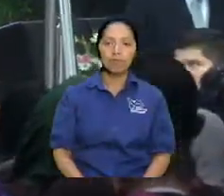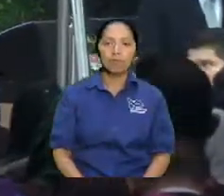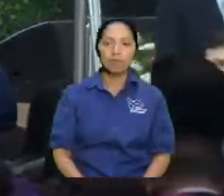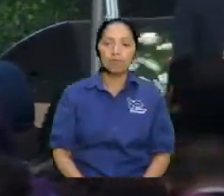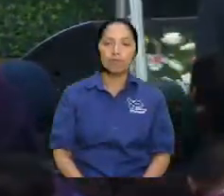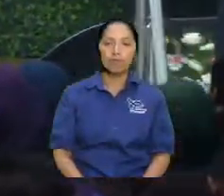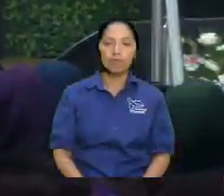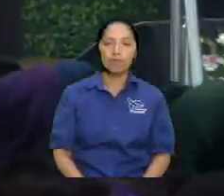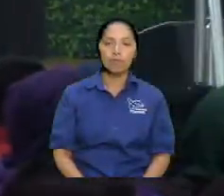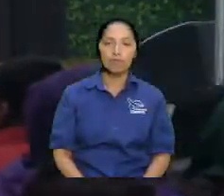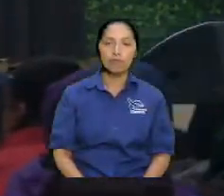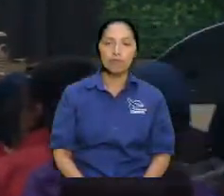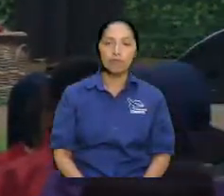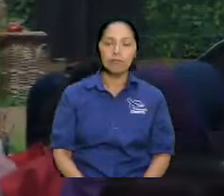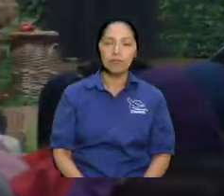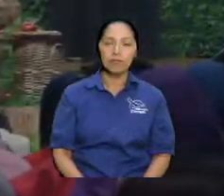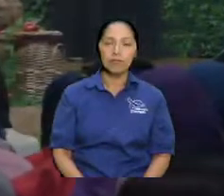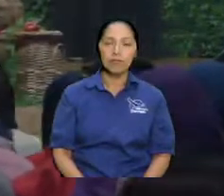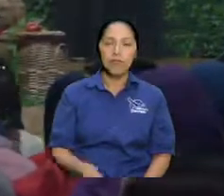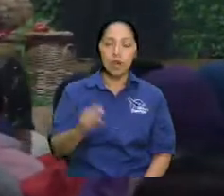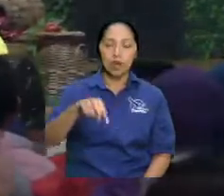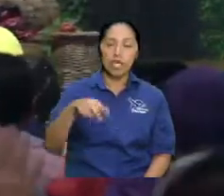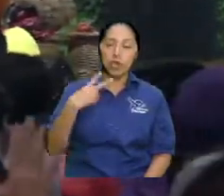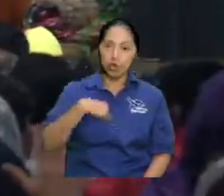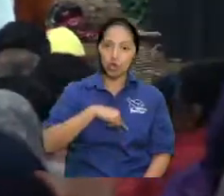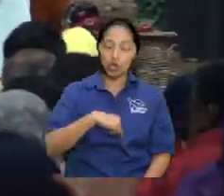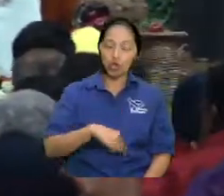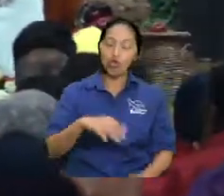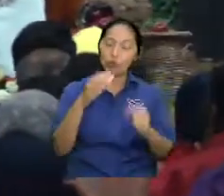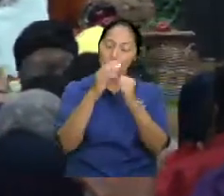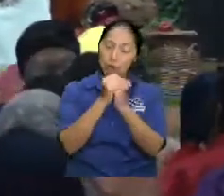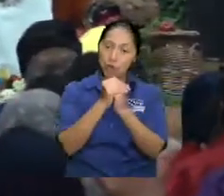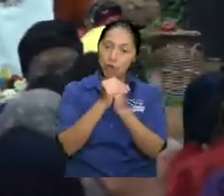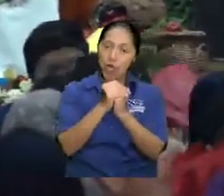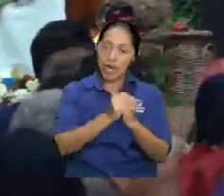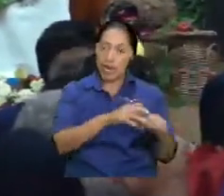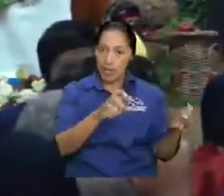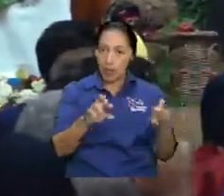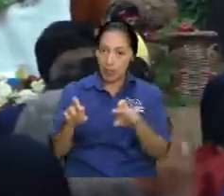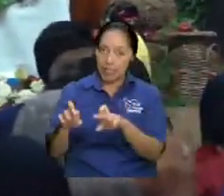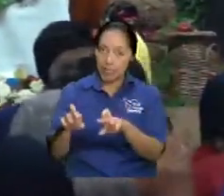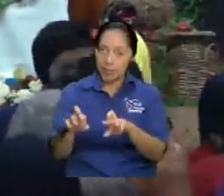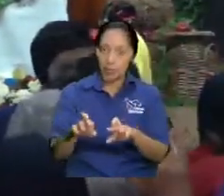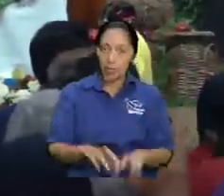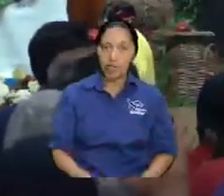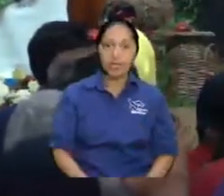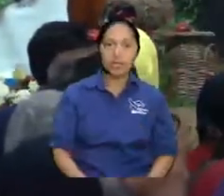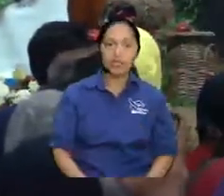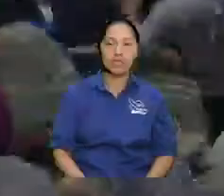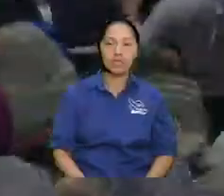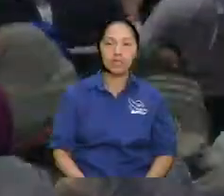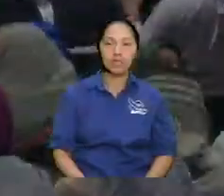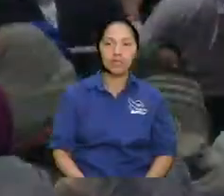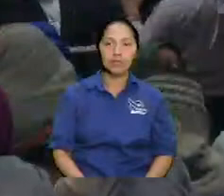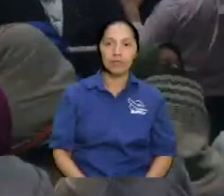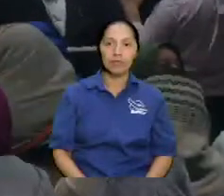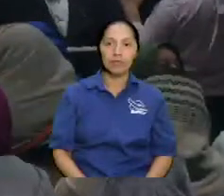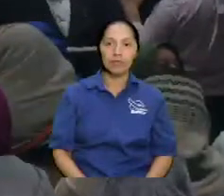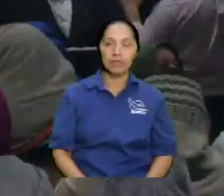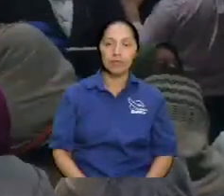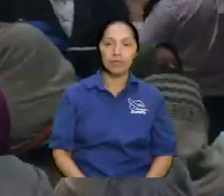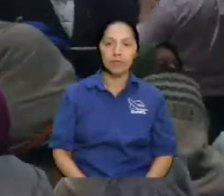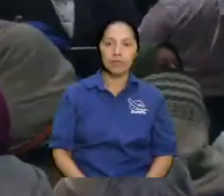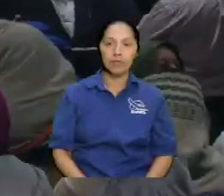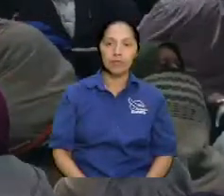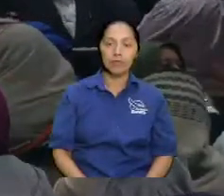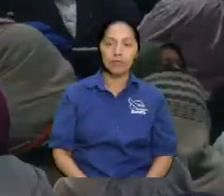que usted nos bendiga con sus manos. Amén. Hay más personas. Gloria a Dios. Qué bueno es el Señor,